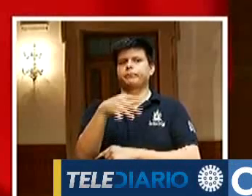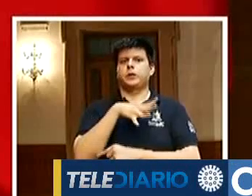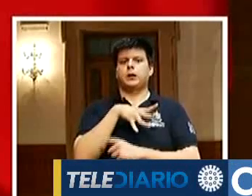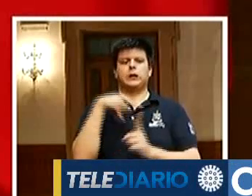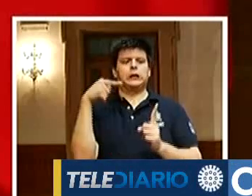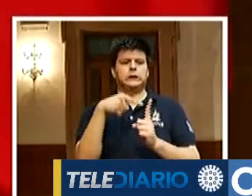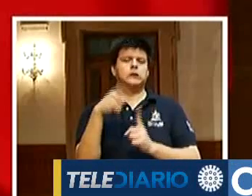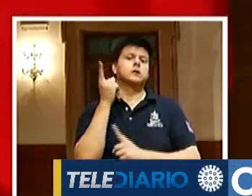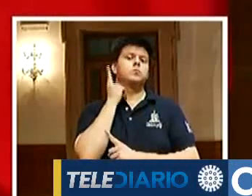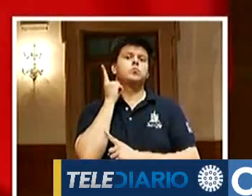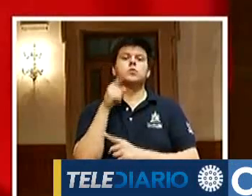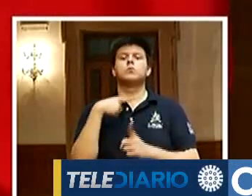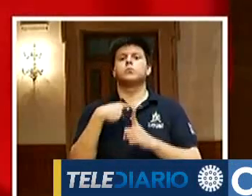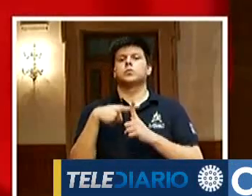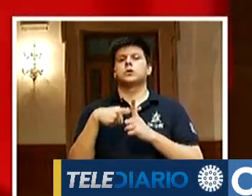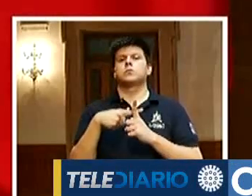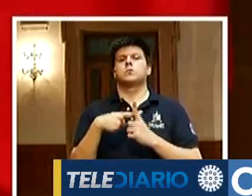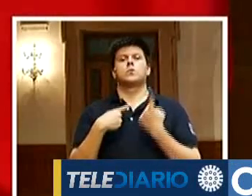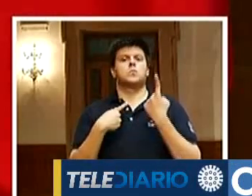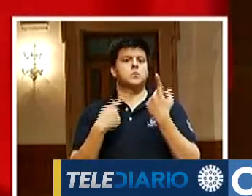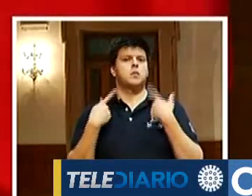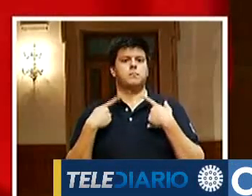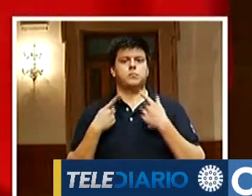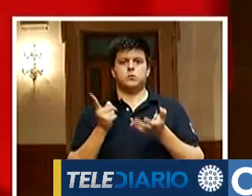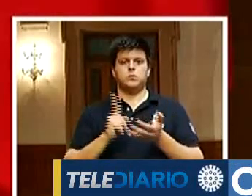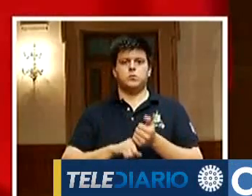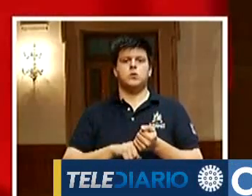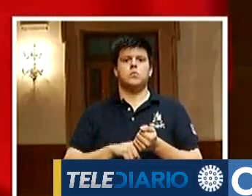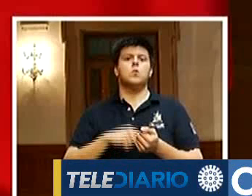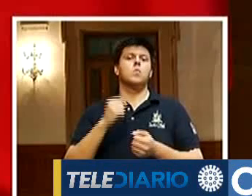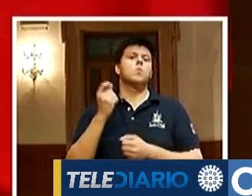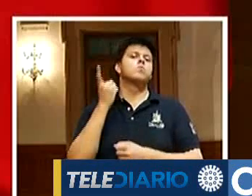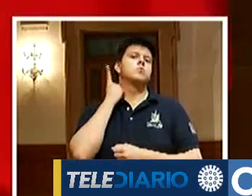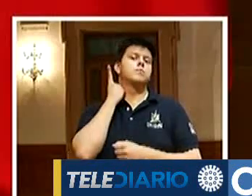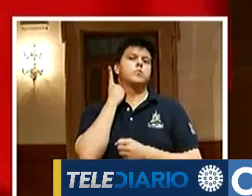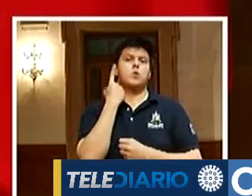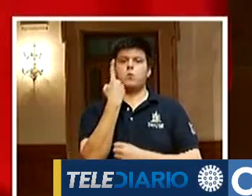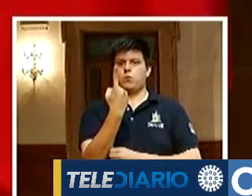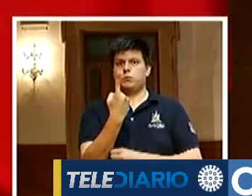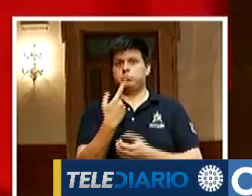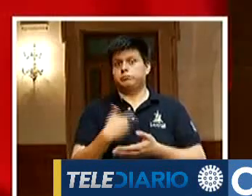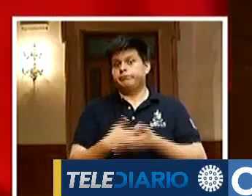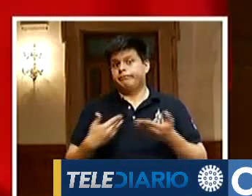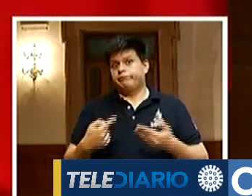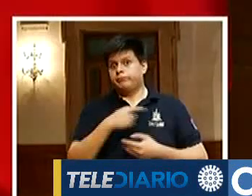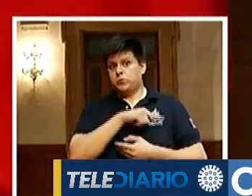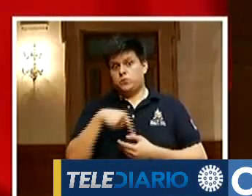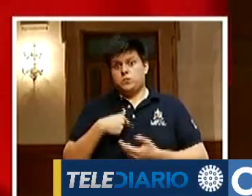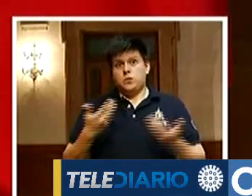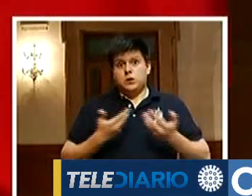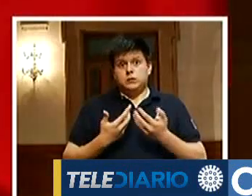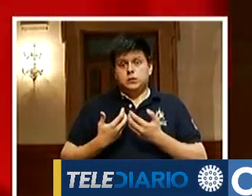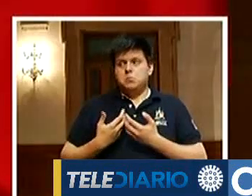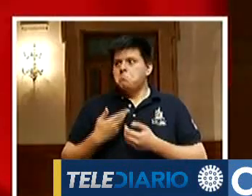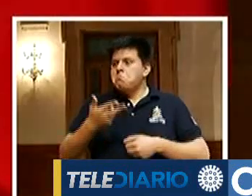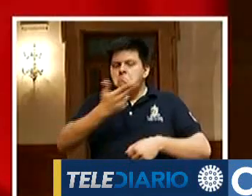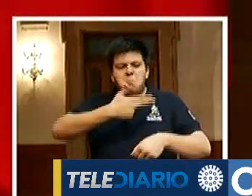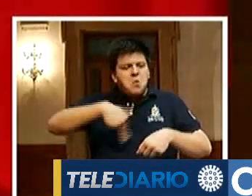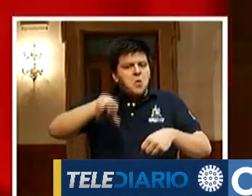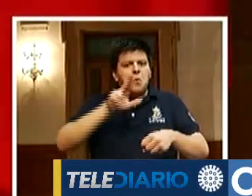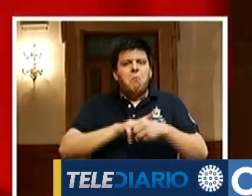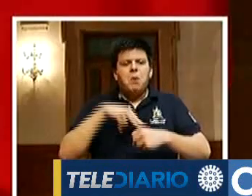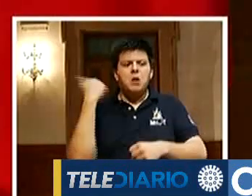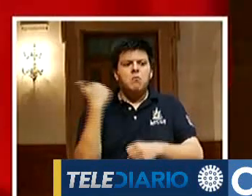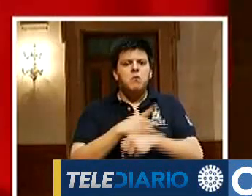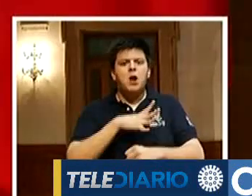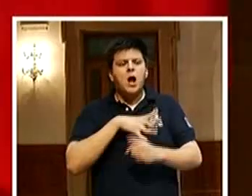resultado positivo en una persona del Congreso, un diputado, y entonces se está haciendo lo que es habitual cuando encontramos